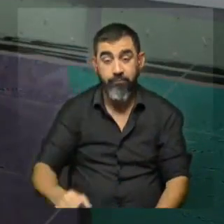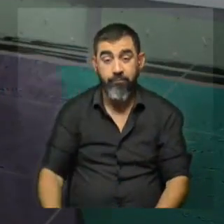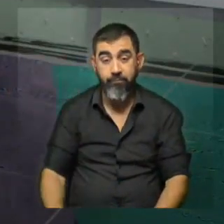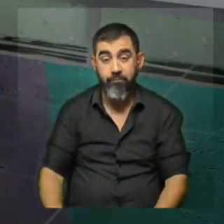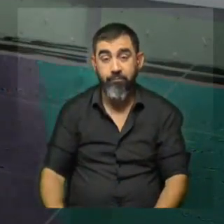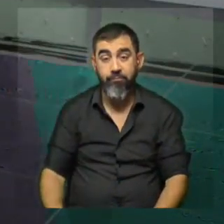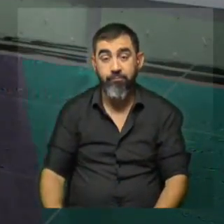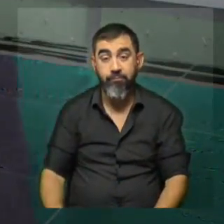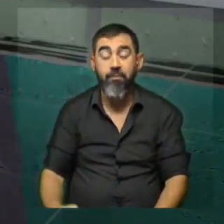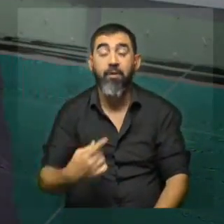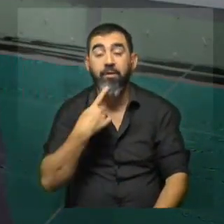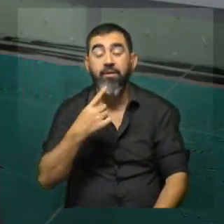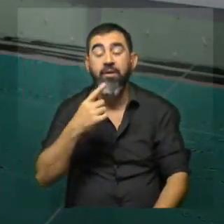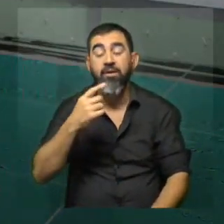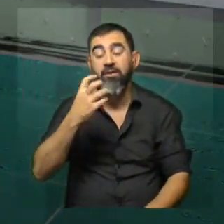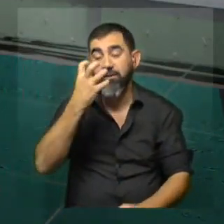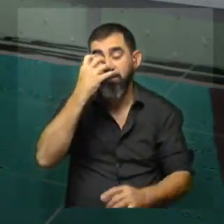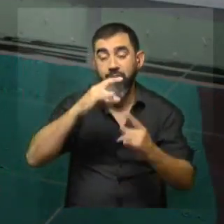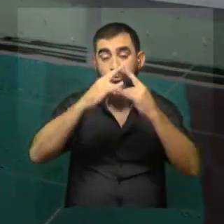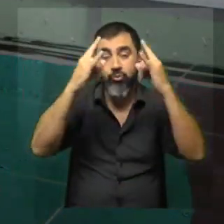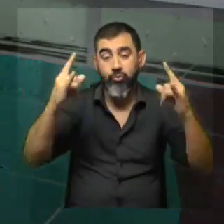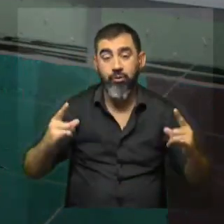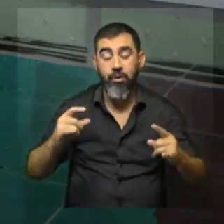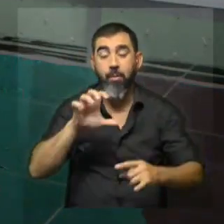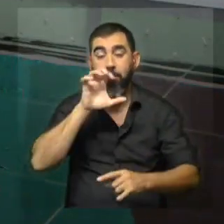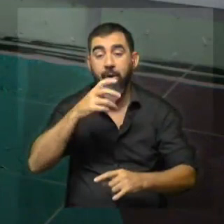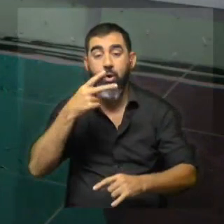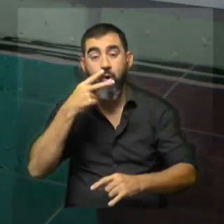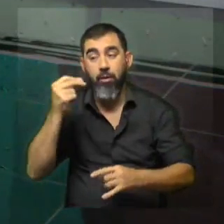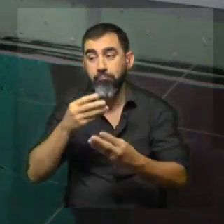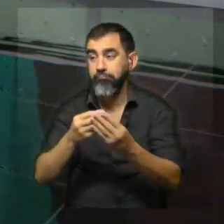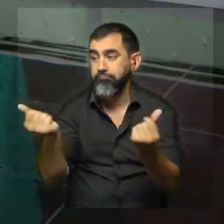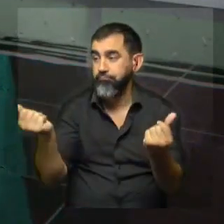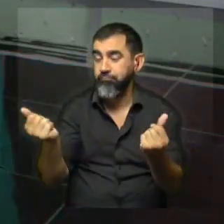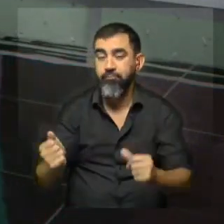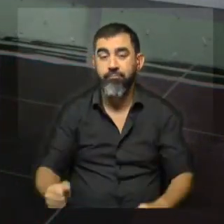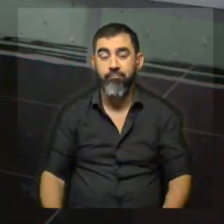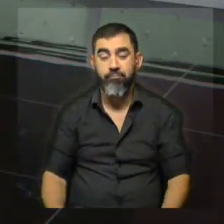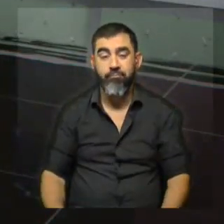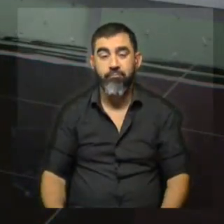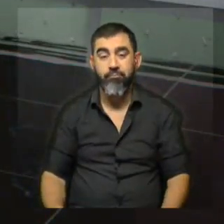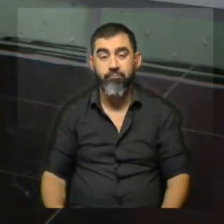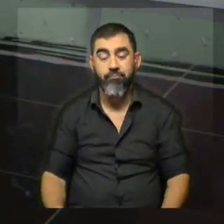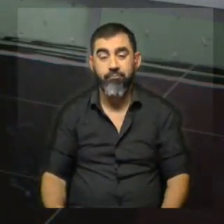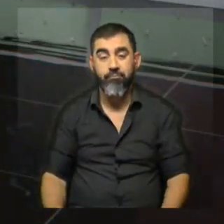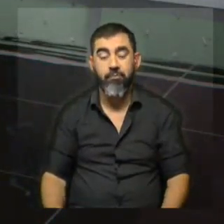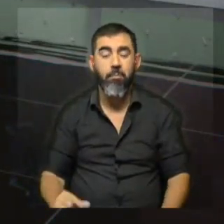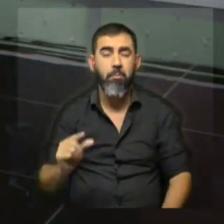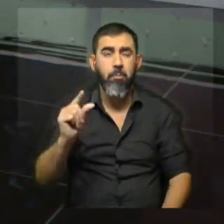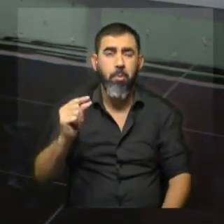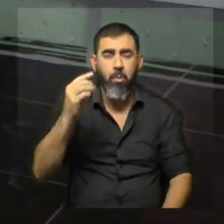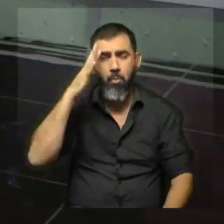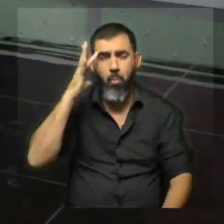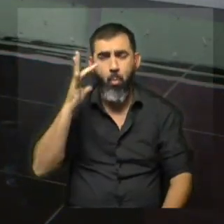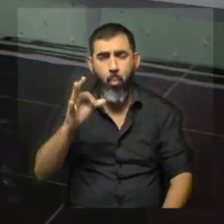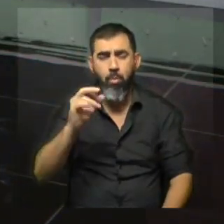leyenda urbana que si venía un circo a la ciudad... Perro, gato. Perro, gato, no, yo esa leyenda no me acuerdo, pero las pocas veces que cayó un circo en mi pueblo... Y en